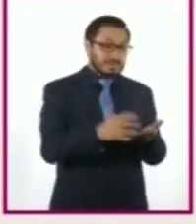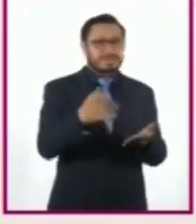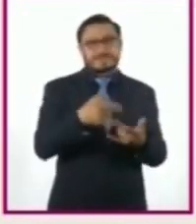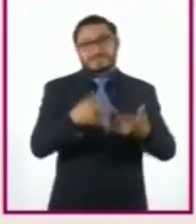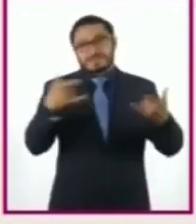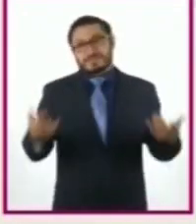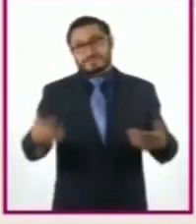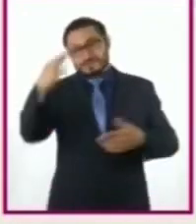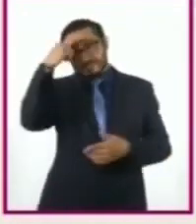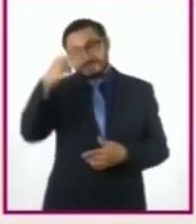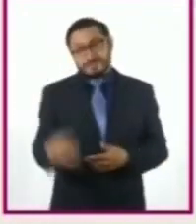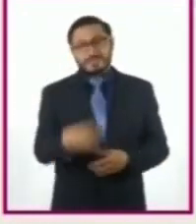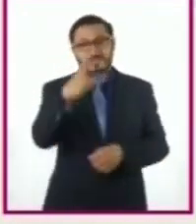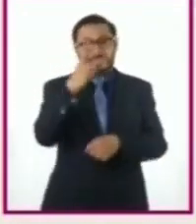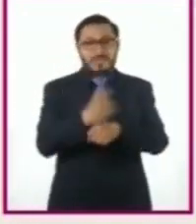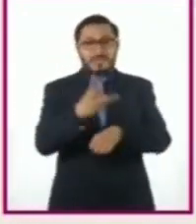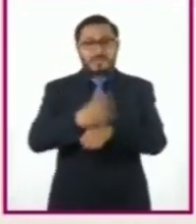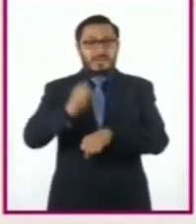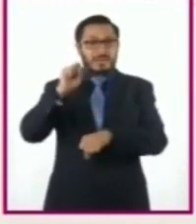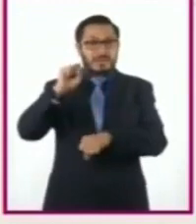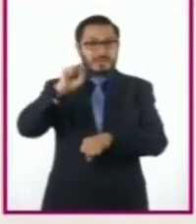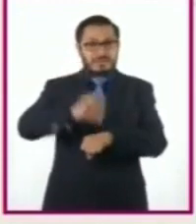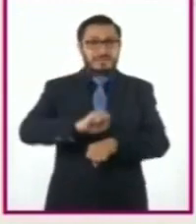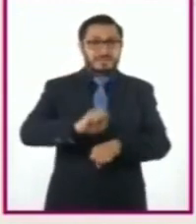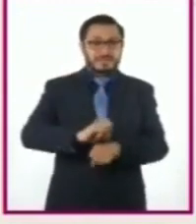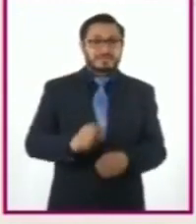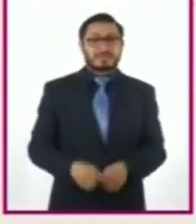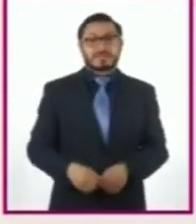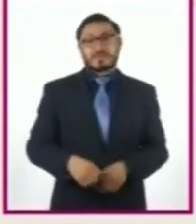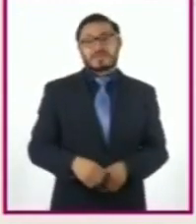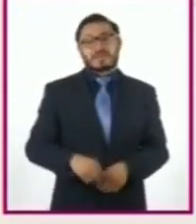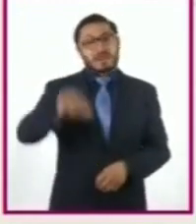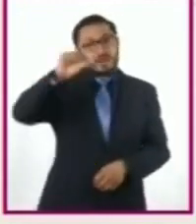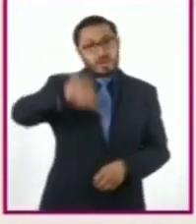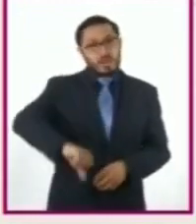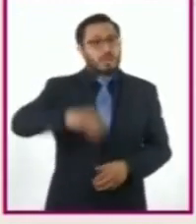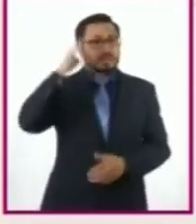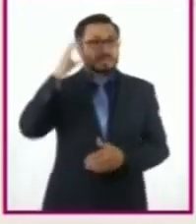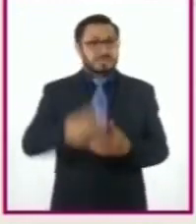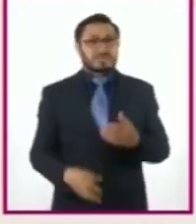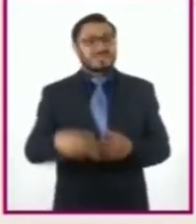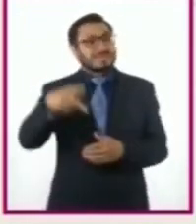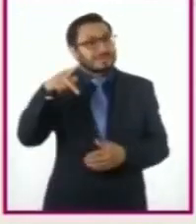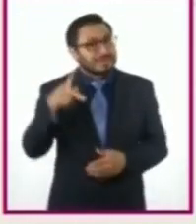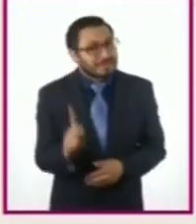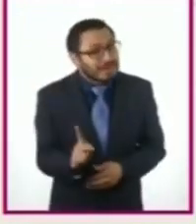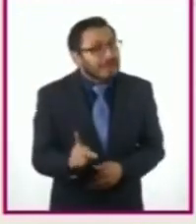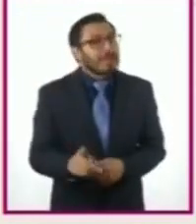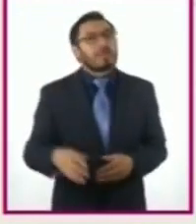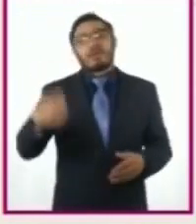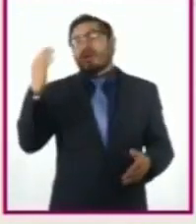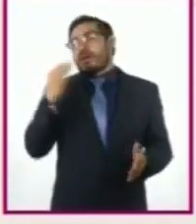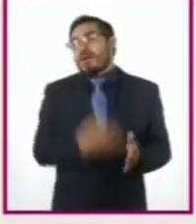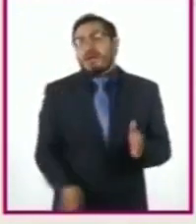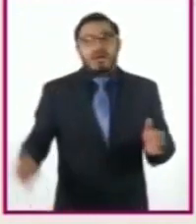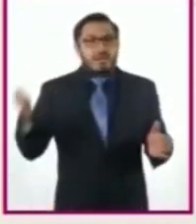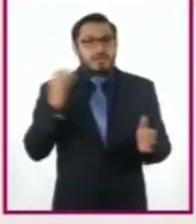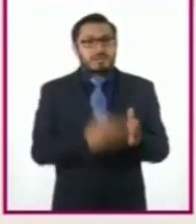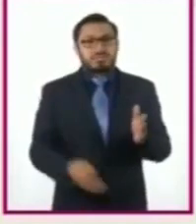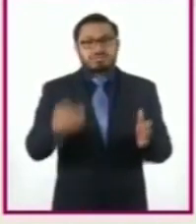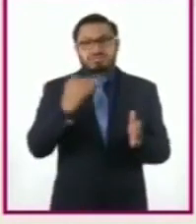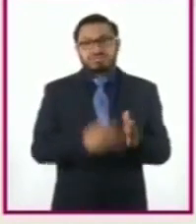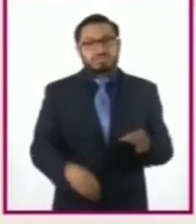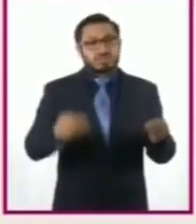de México de 3er grado. Por hoy hemos concluido, pero aún nos queda mucho por explorar